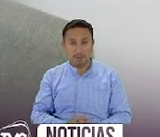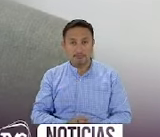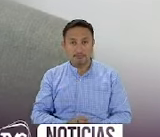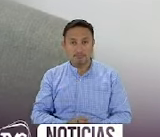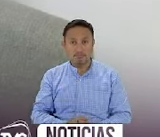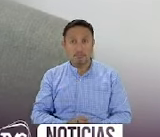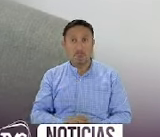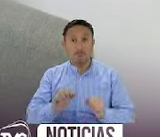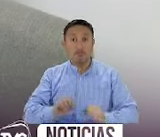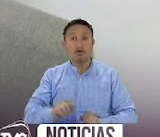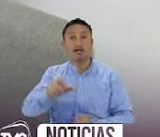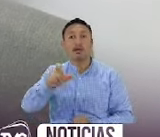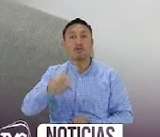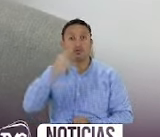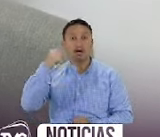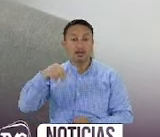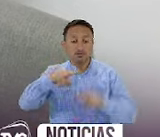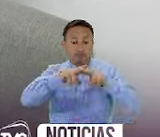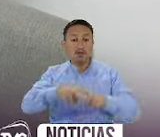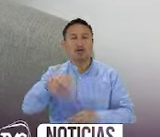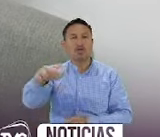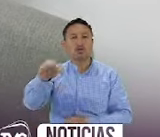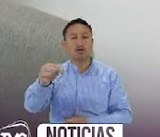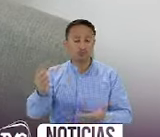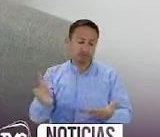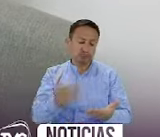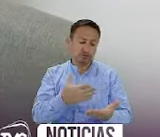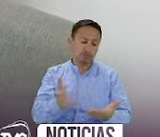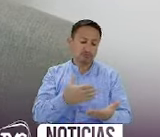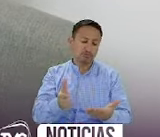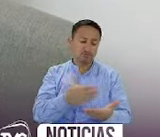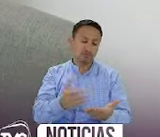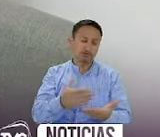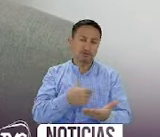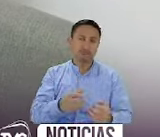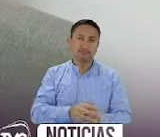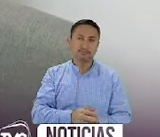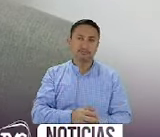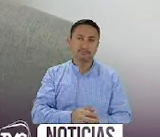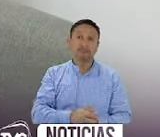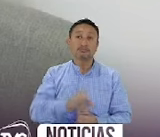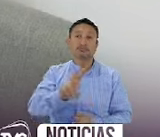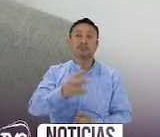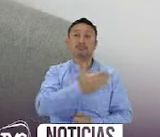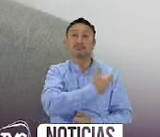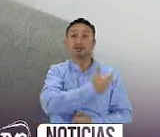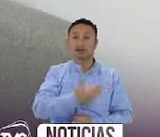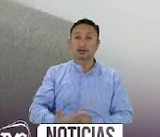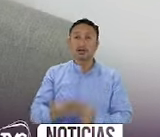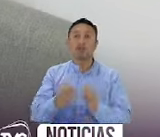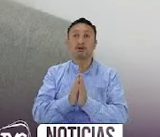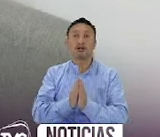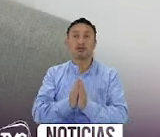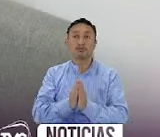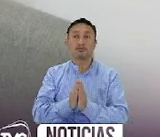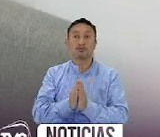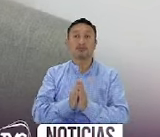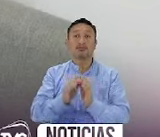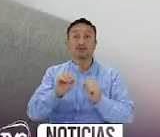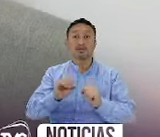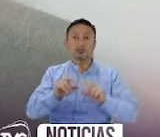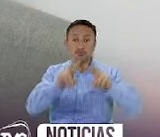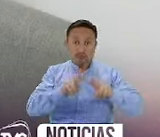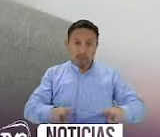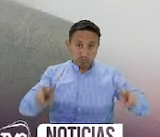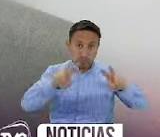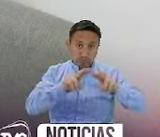revisar la documentación que la vicepresidenta ha pedido que sea valorada para que